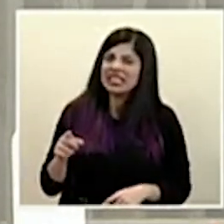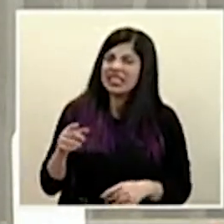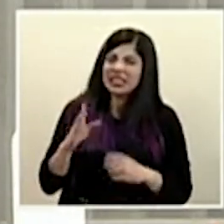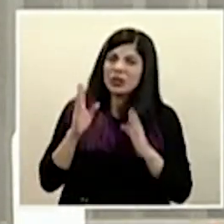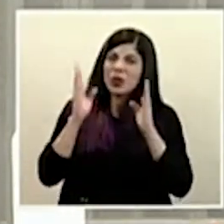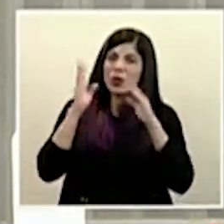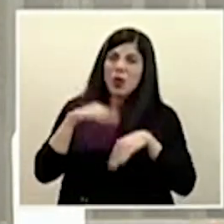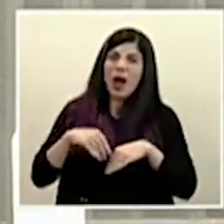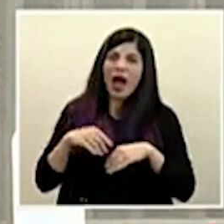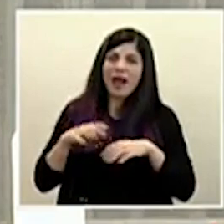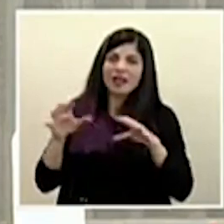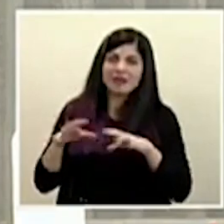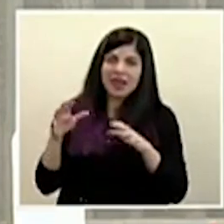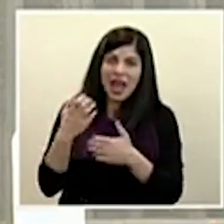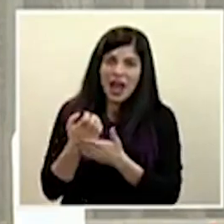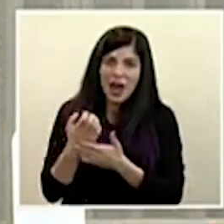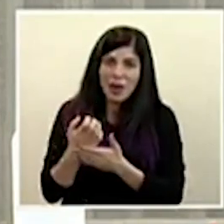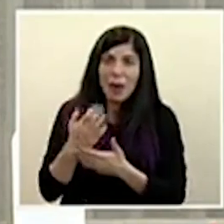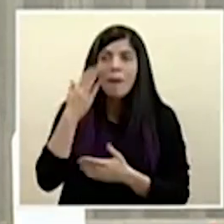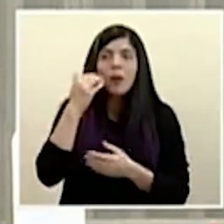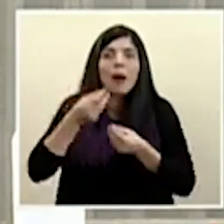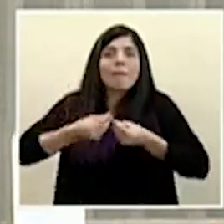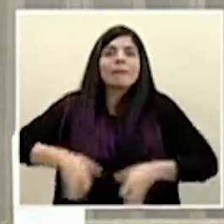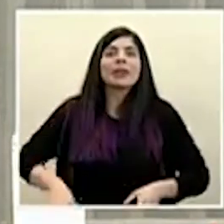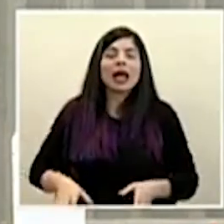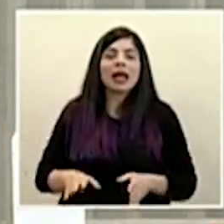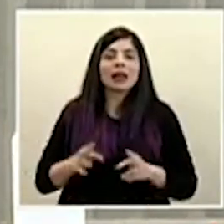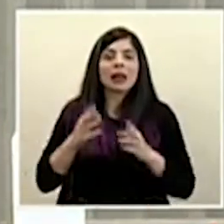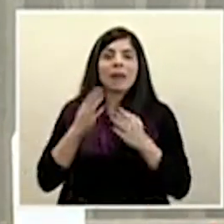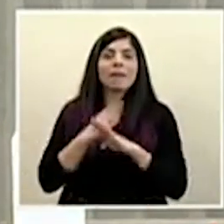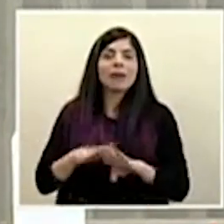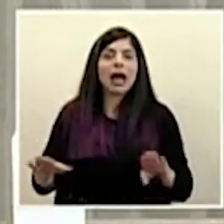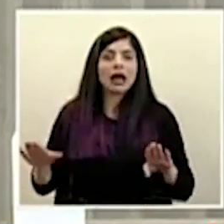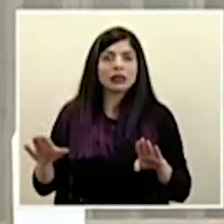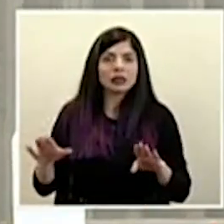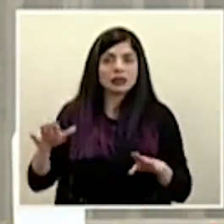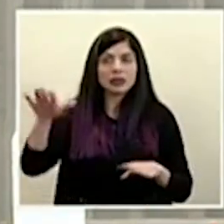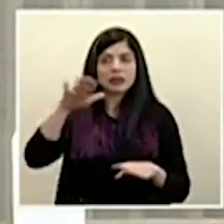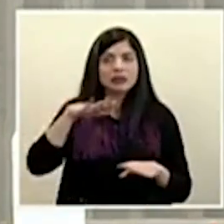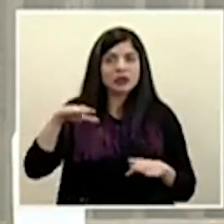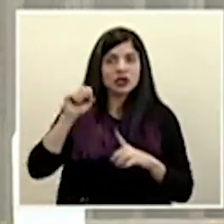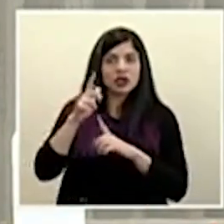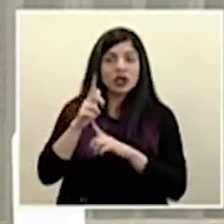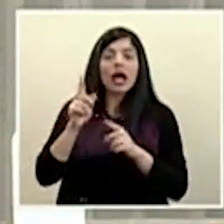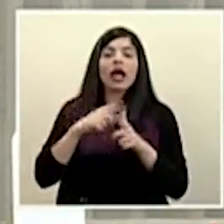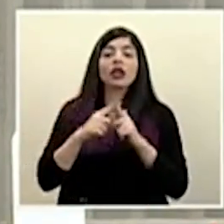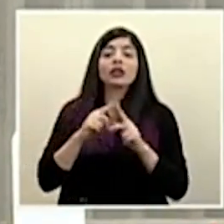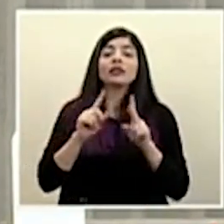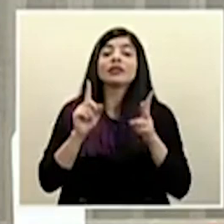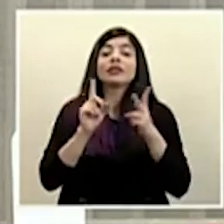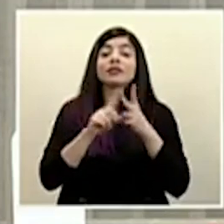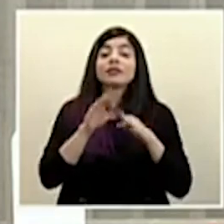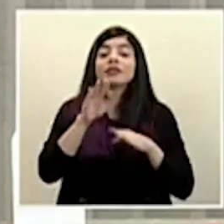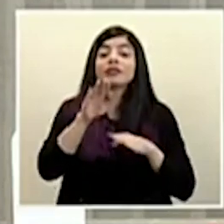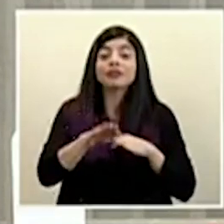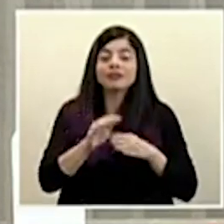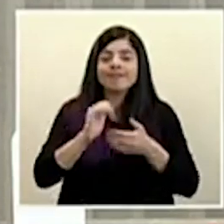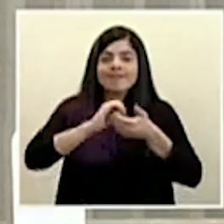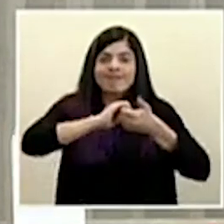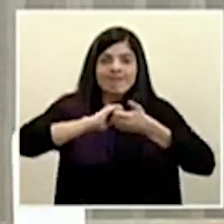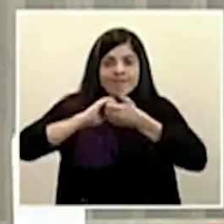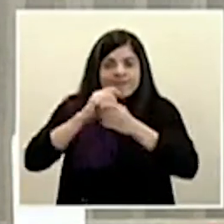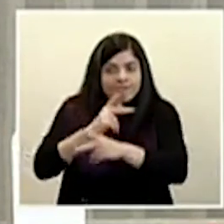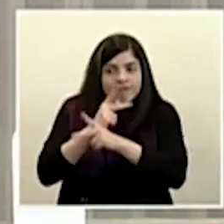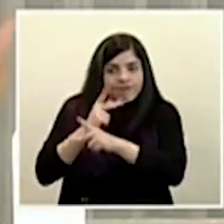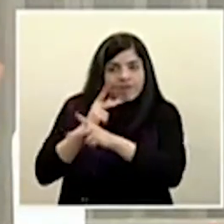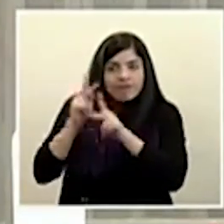generar reactivación, porque vamos a perder nuestra paz social. Entonces, ¿qué es ese segundo paso? La solidaridad y la protección